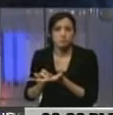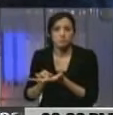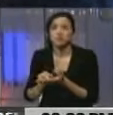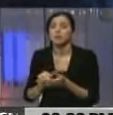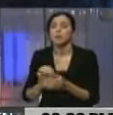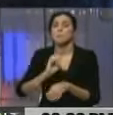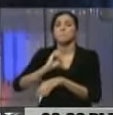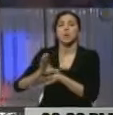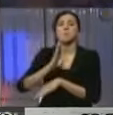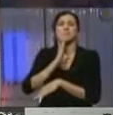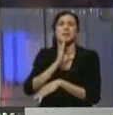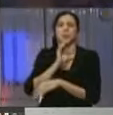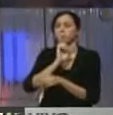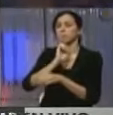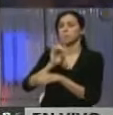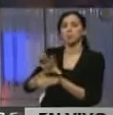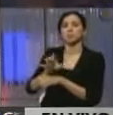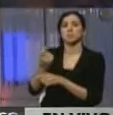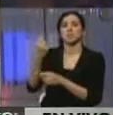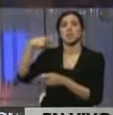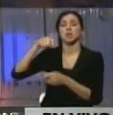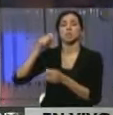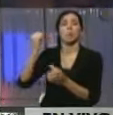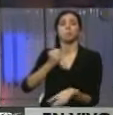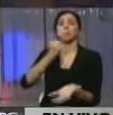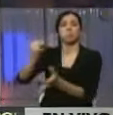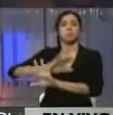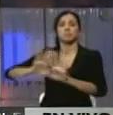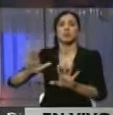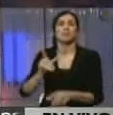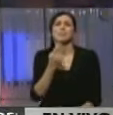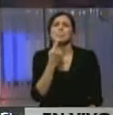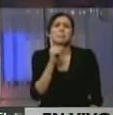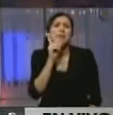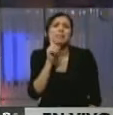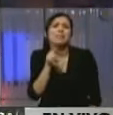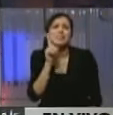depositaron un dinero que decían que eran las prestaciones sociales, pero era mentira.